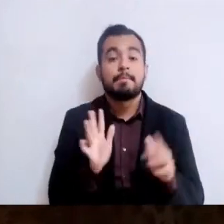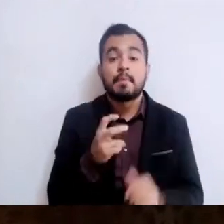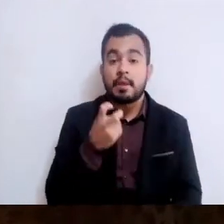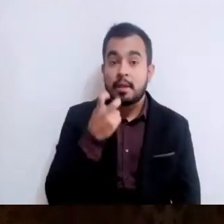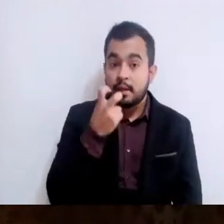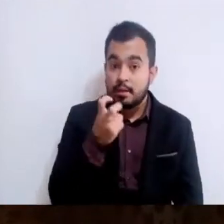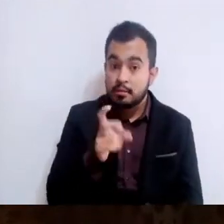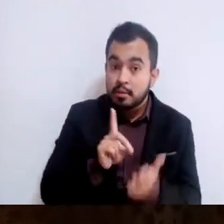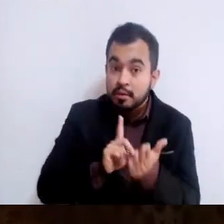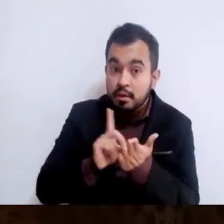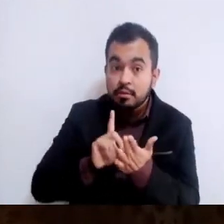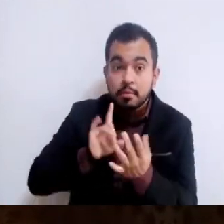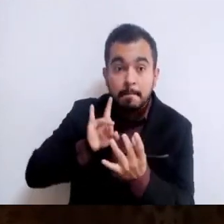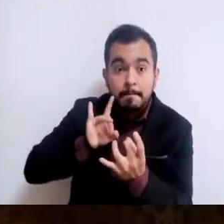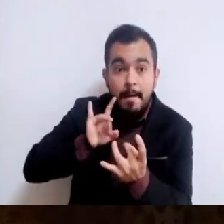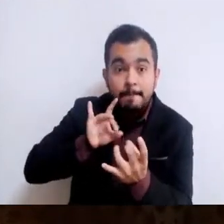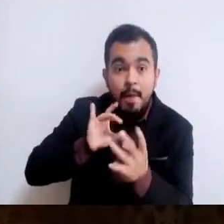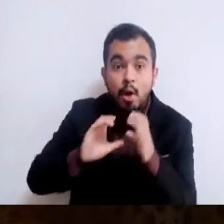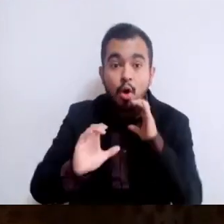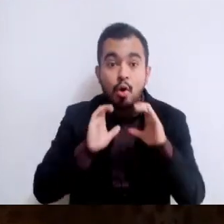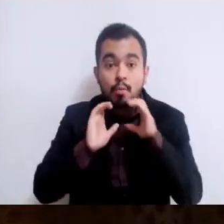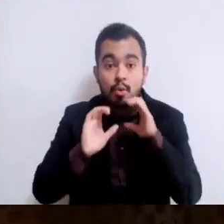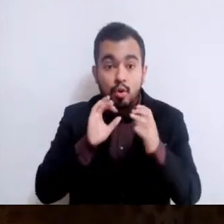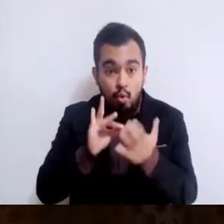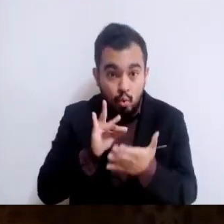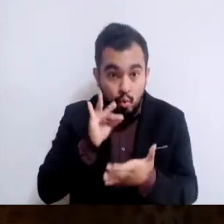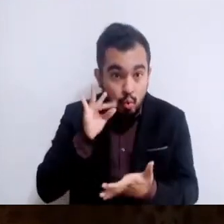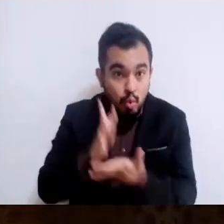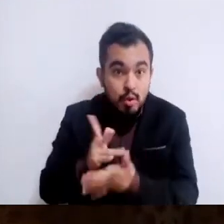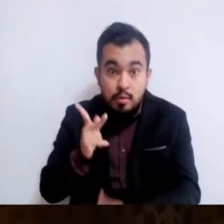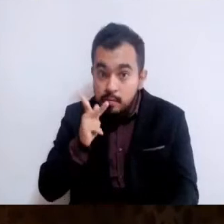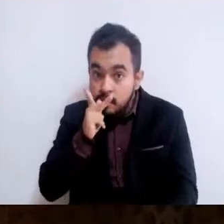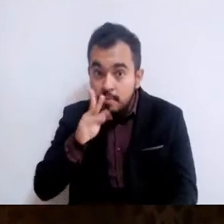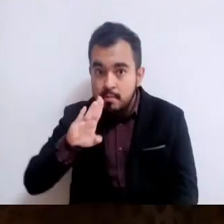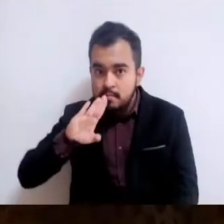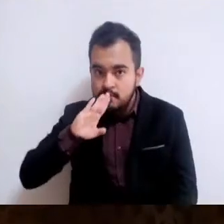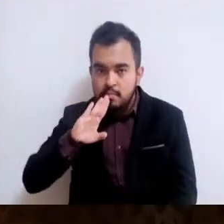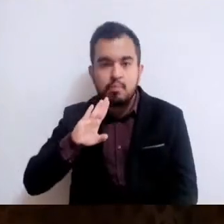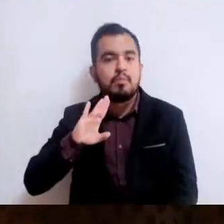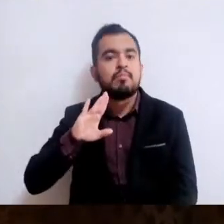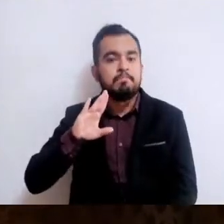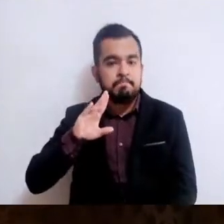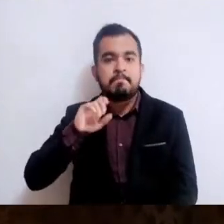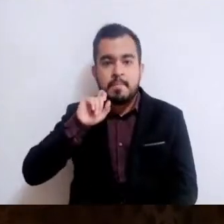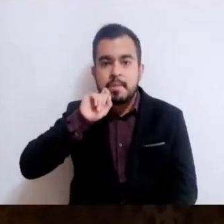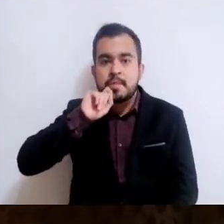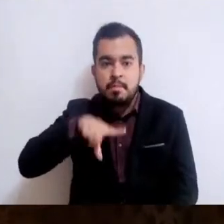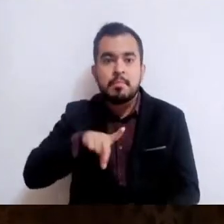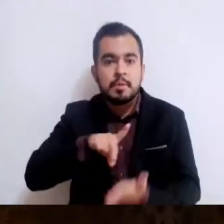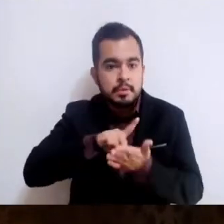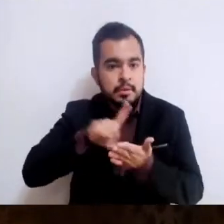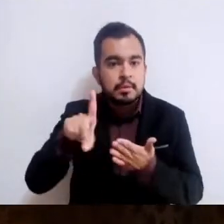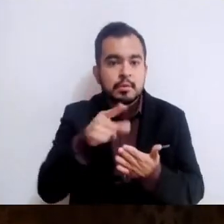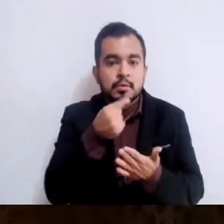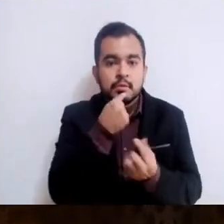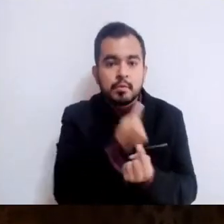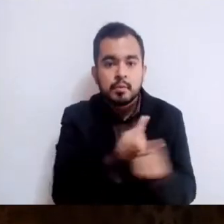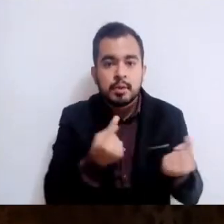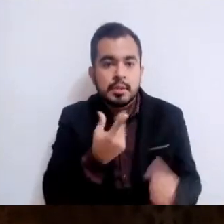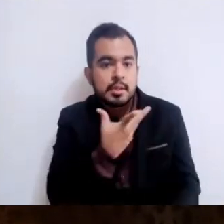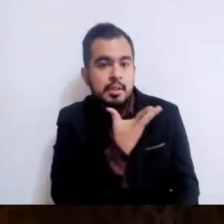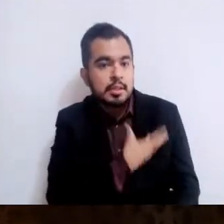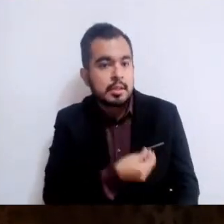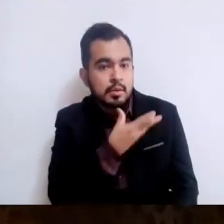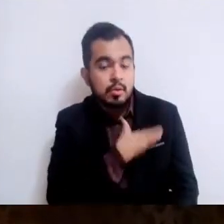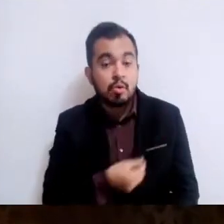comunicación no existe solamente para los progenitores, sino que fundamentalmente es un derecho para los niños. Los